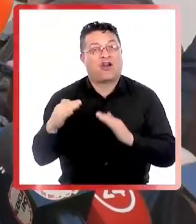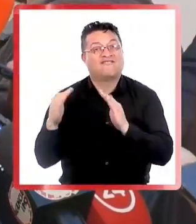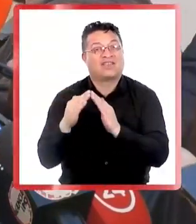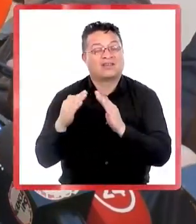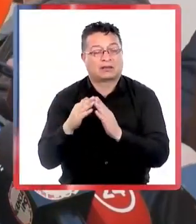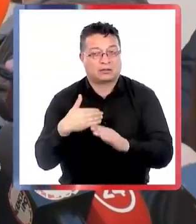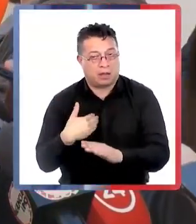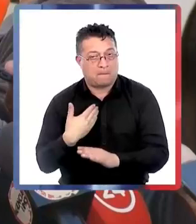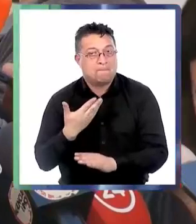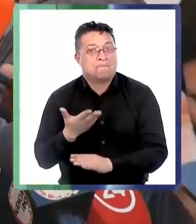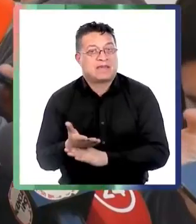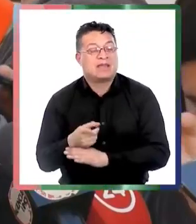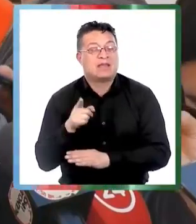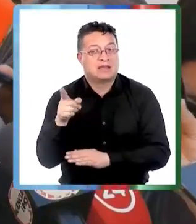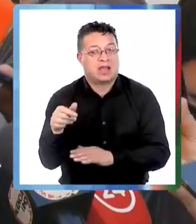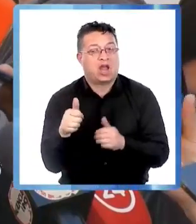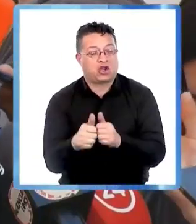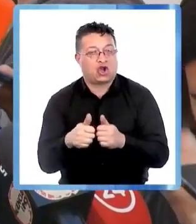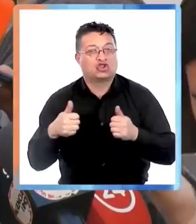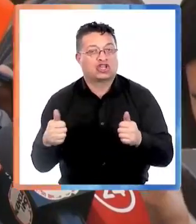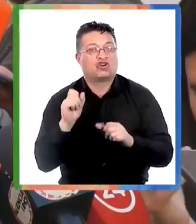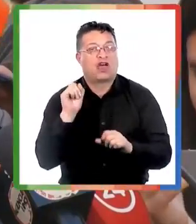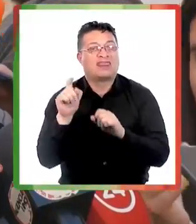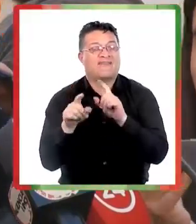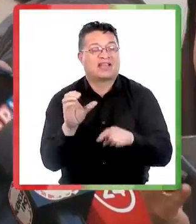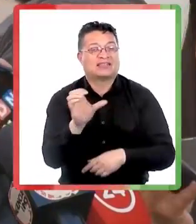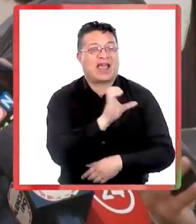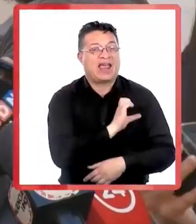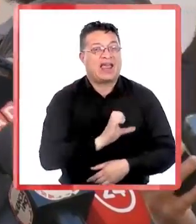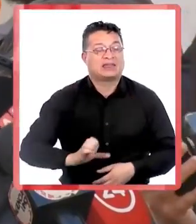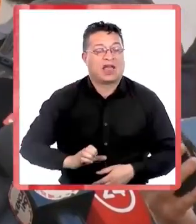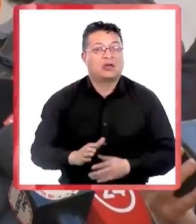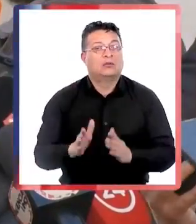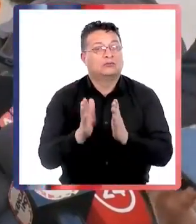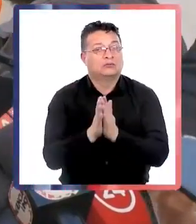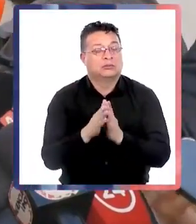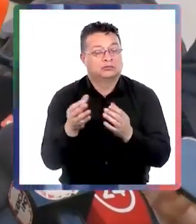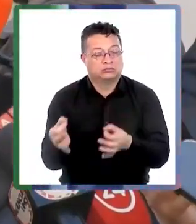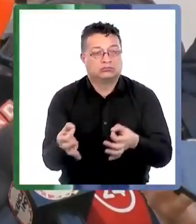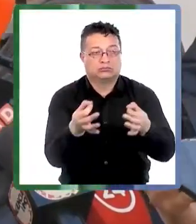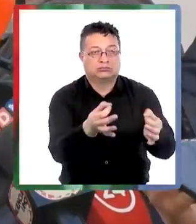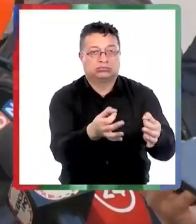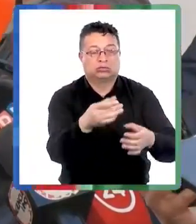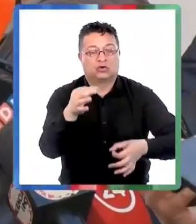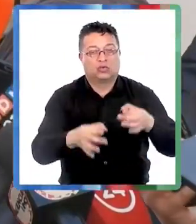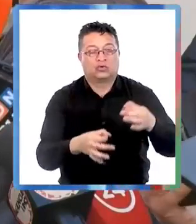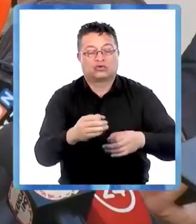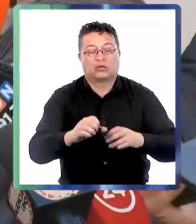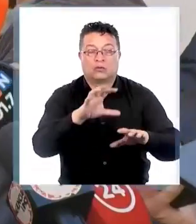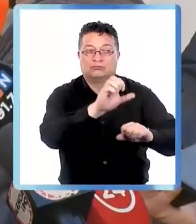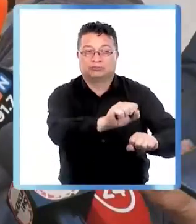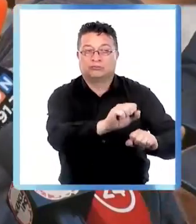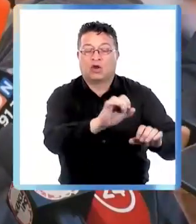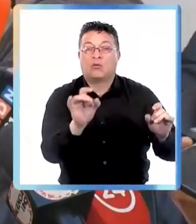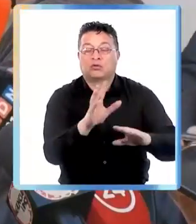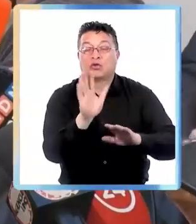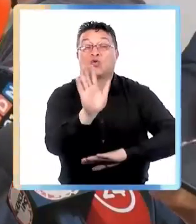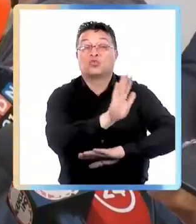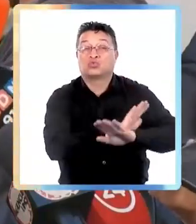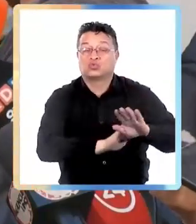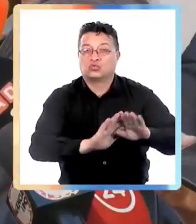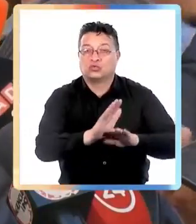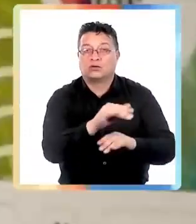el Ministerio de Vivienda le solicitó al Consejo de Defensa del Estado la presentación de una medida prejudicial